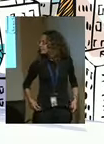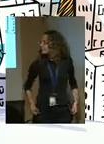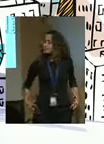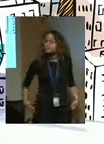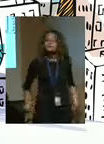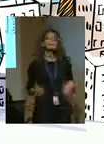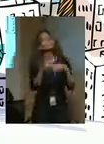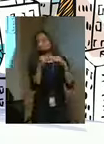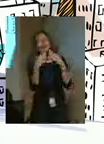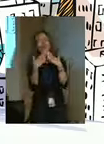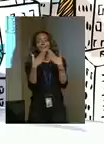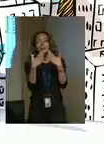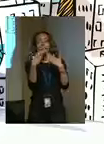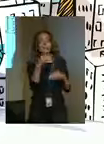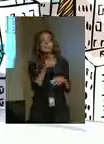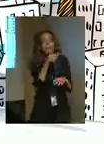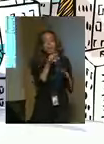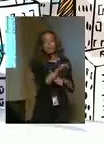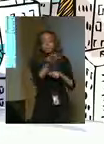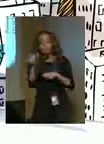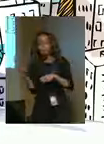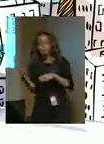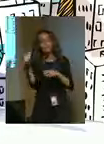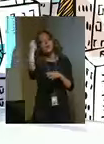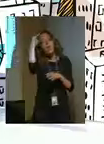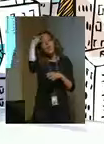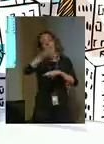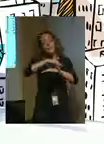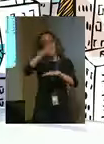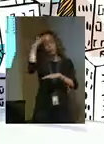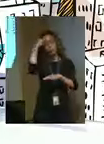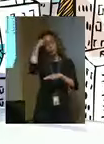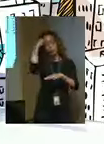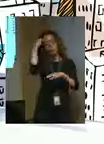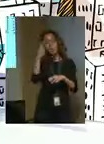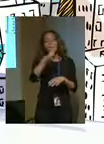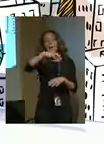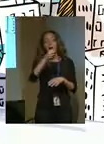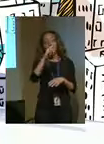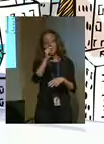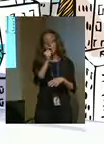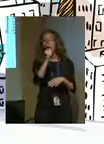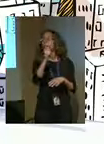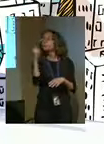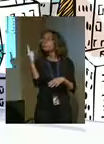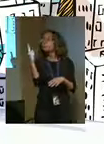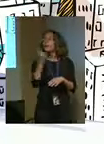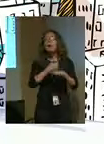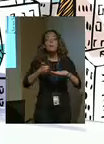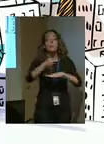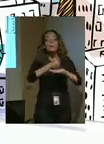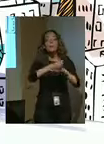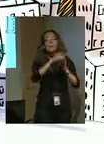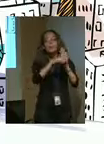Muchas gracias. A continuación tiene la palabra doña Aurora Madariaga Ortúzar, bajo la ponencia Rasgos de los programas